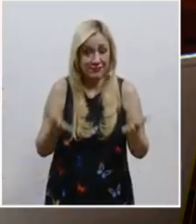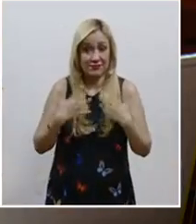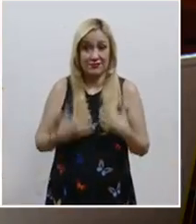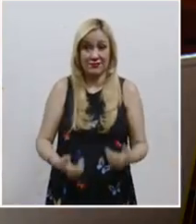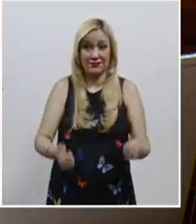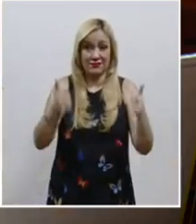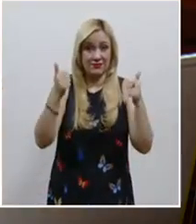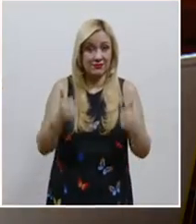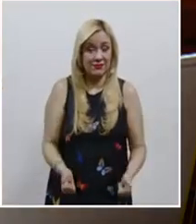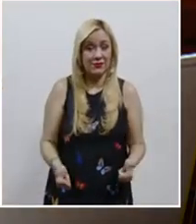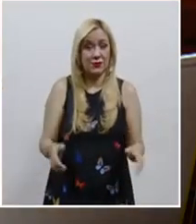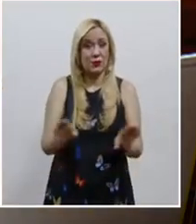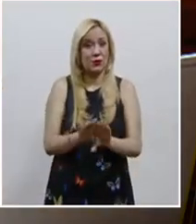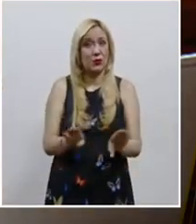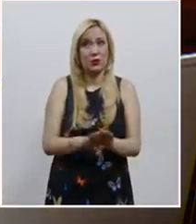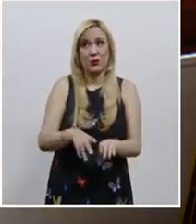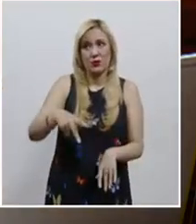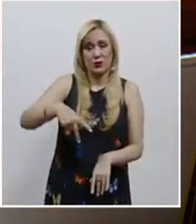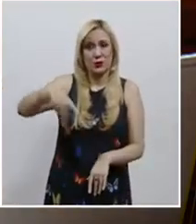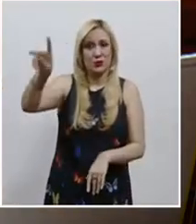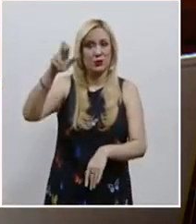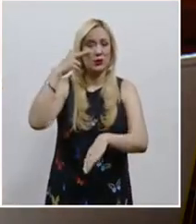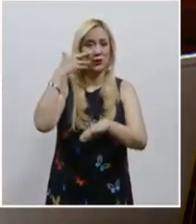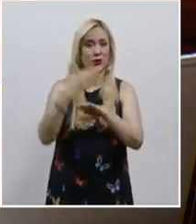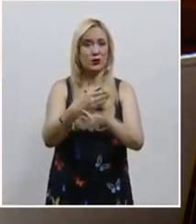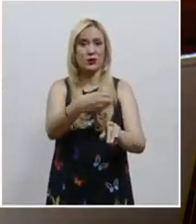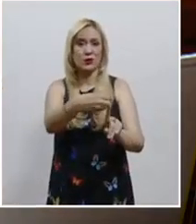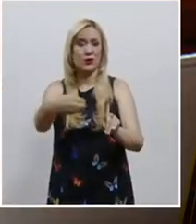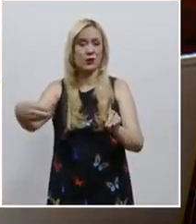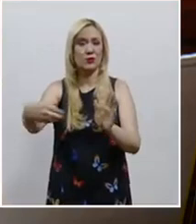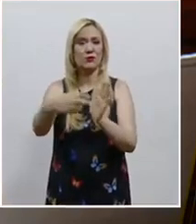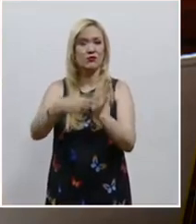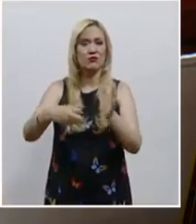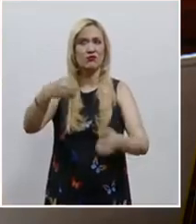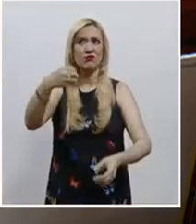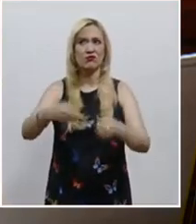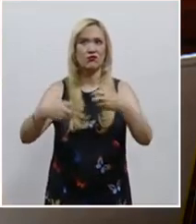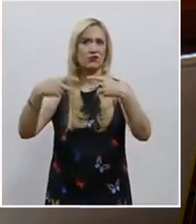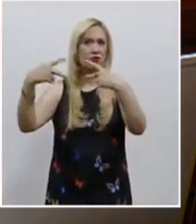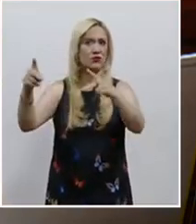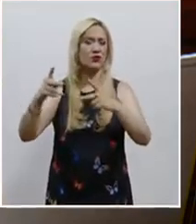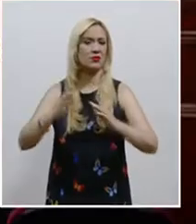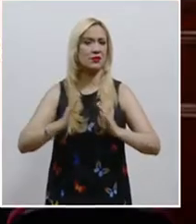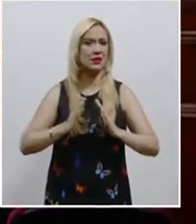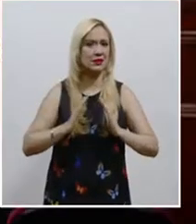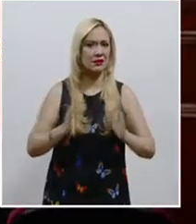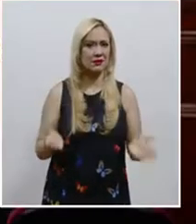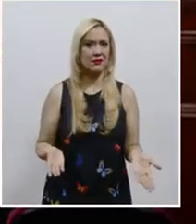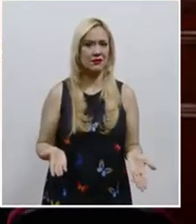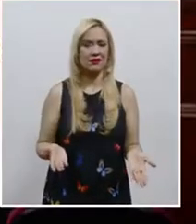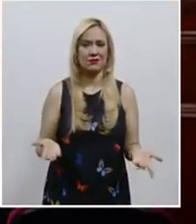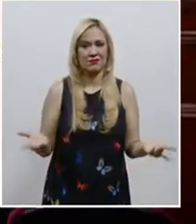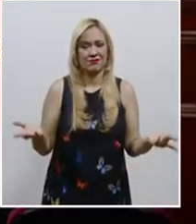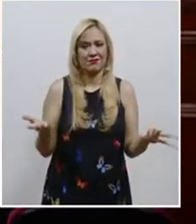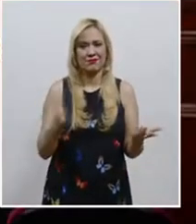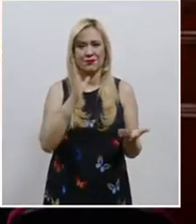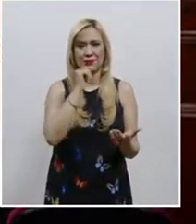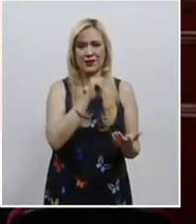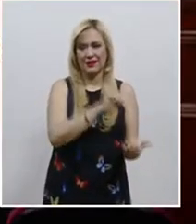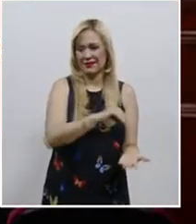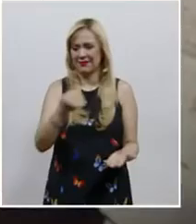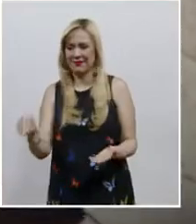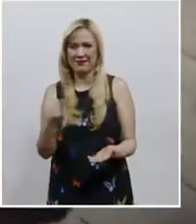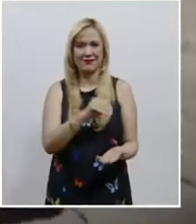activo, sometidos a la jurisdicción y al régimen disciplinario militar. En contraste, el Pleno declaró válidas